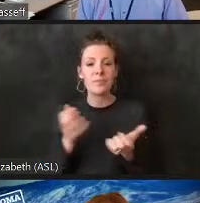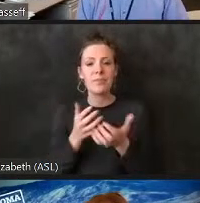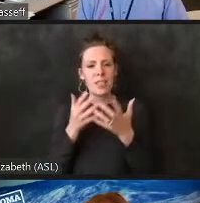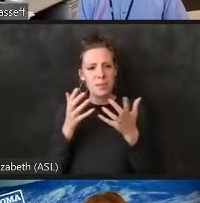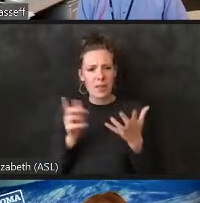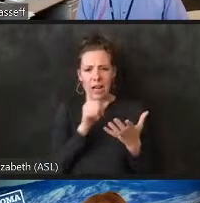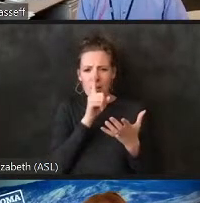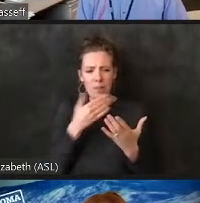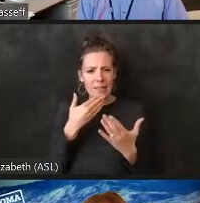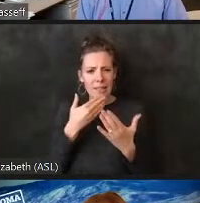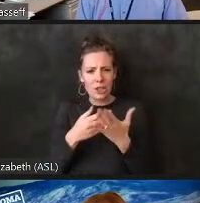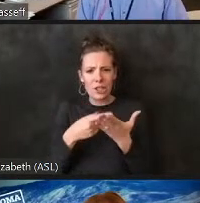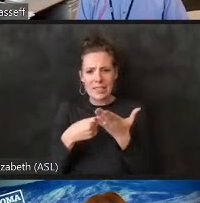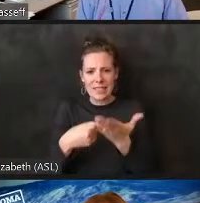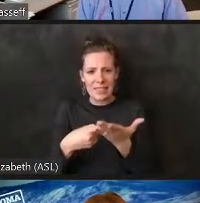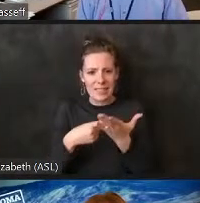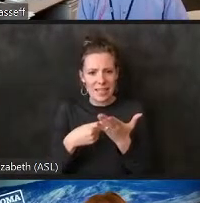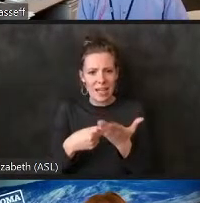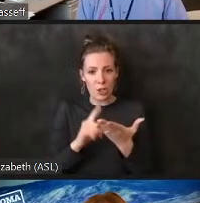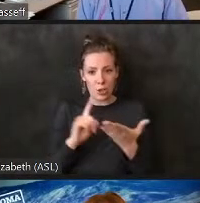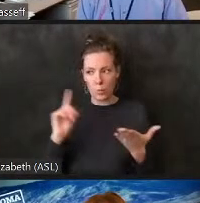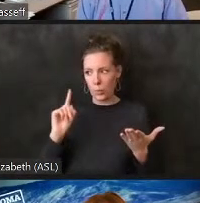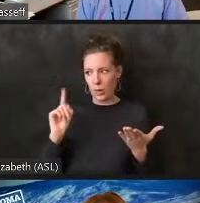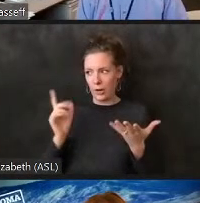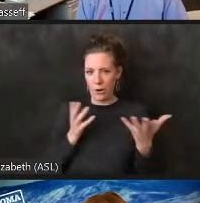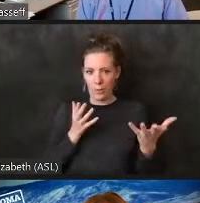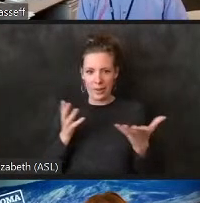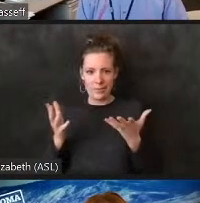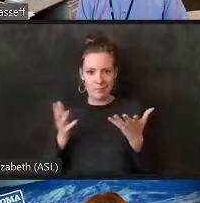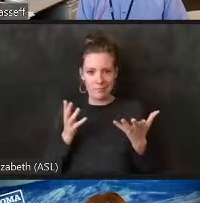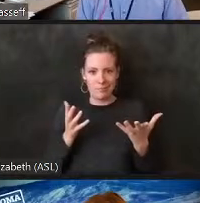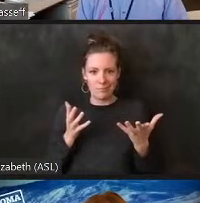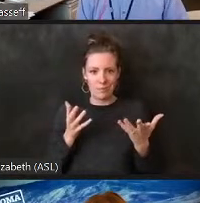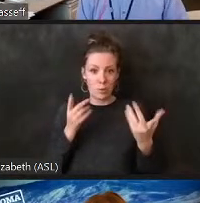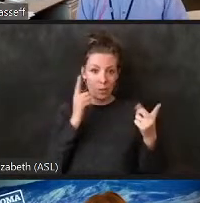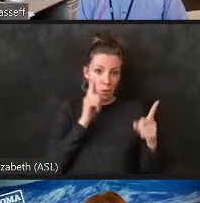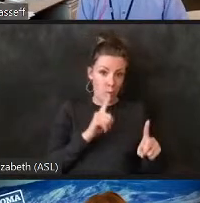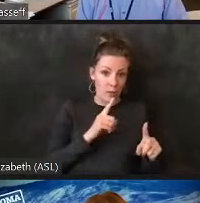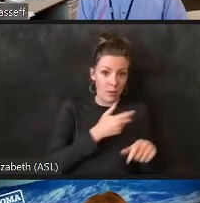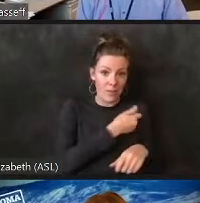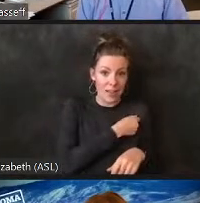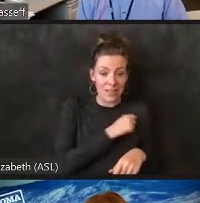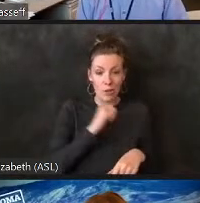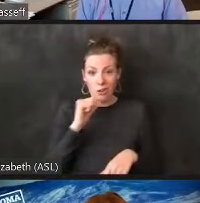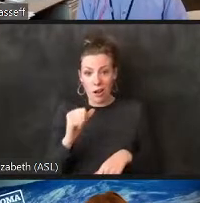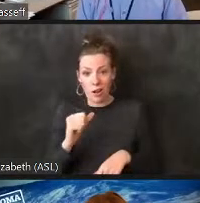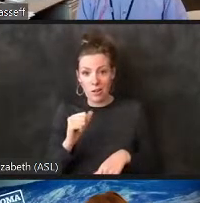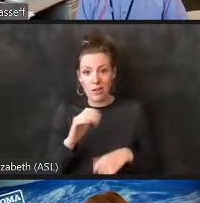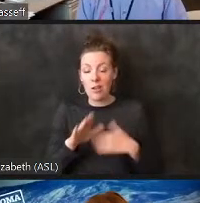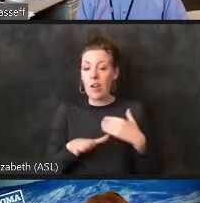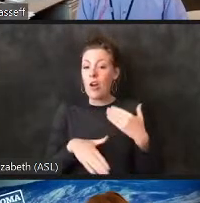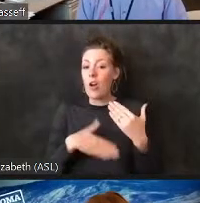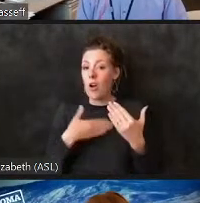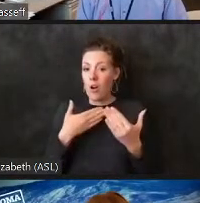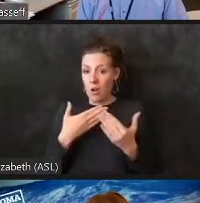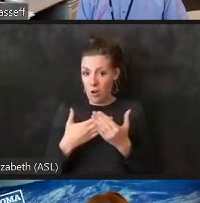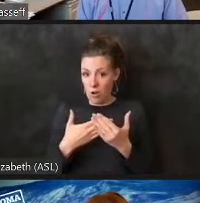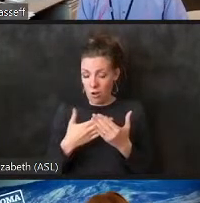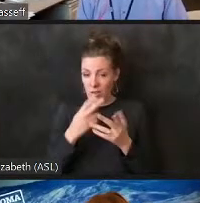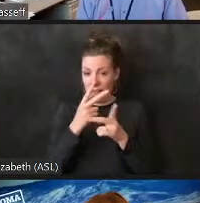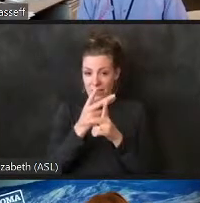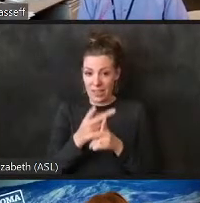mundo. Mucha buena discusión ha habido de dónde estamos ahorita en lo que viene siendo la vacuna. Todos